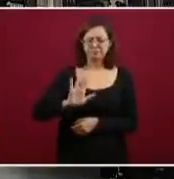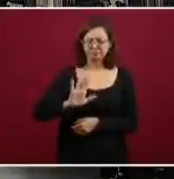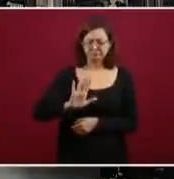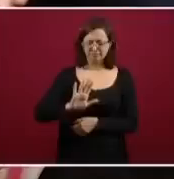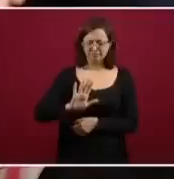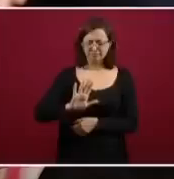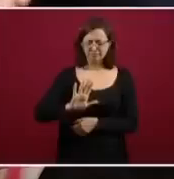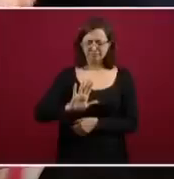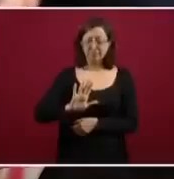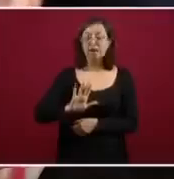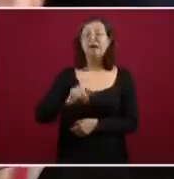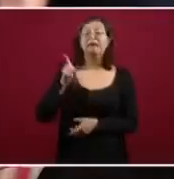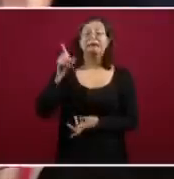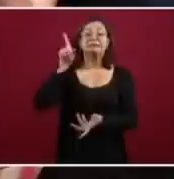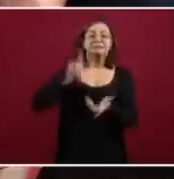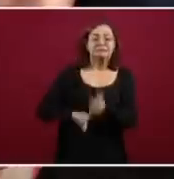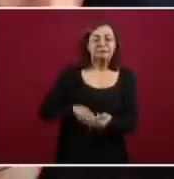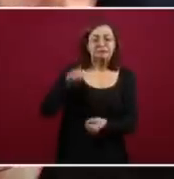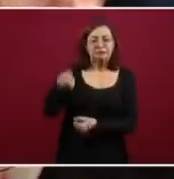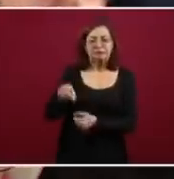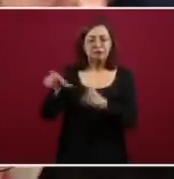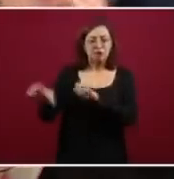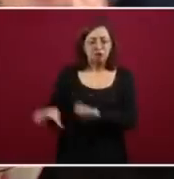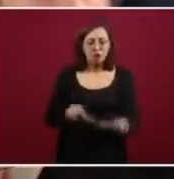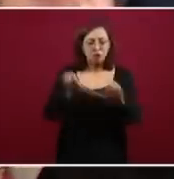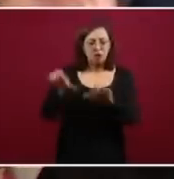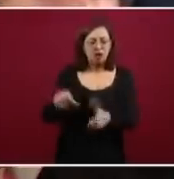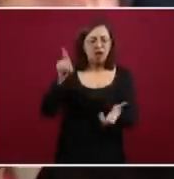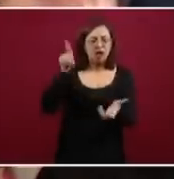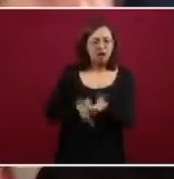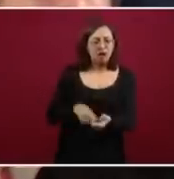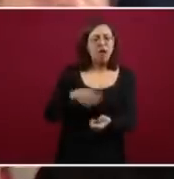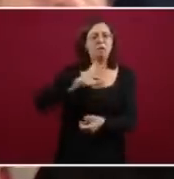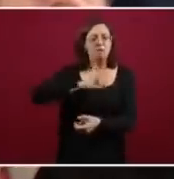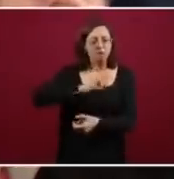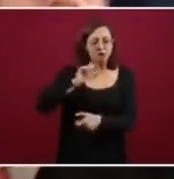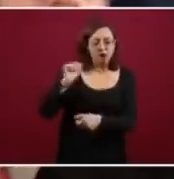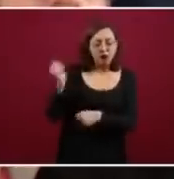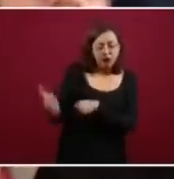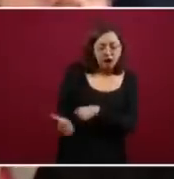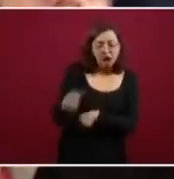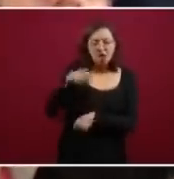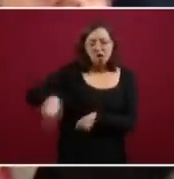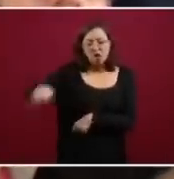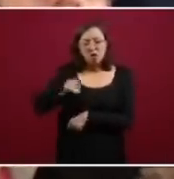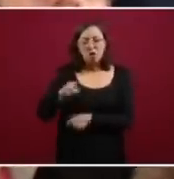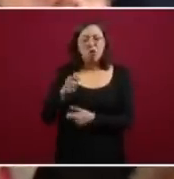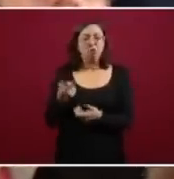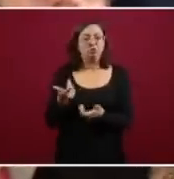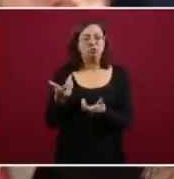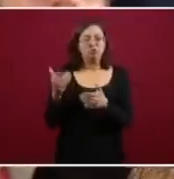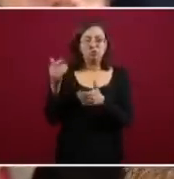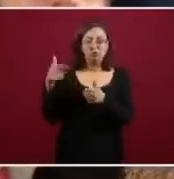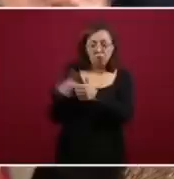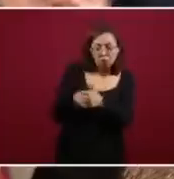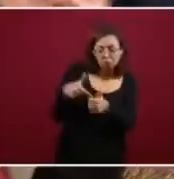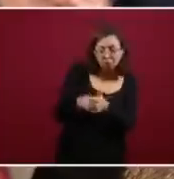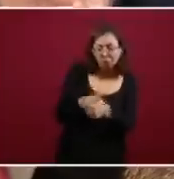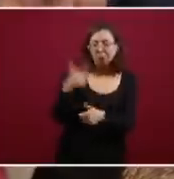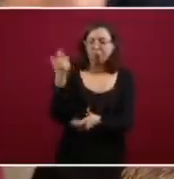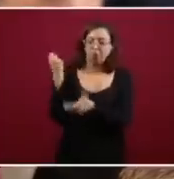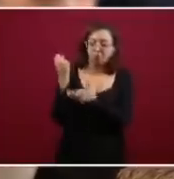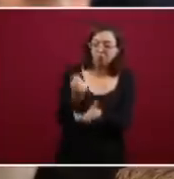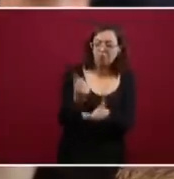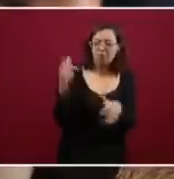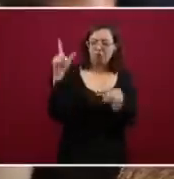favoritismos dentro ya habita en la dirección de pemex y que bueno pues habla también de un retraso en la asignación que hubo de recursos de